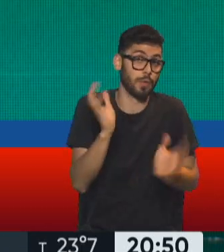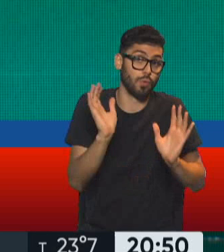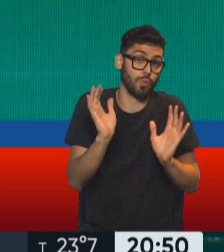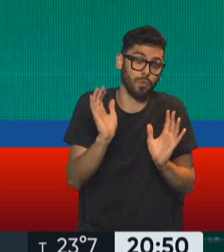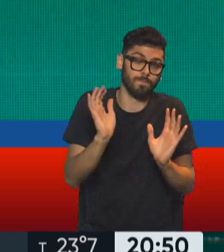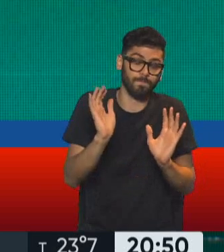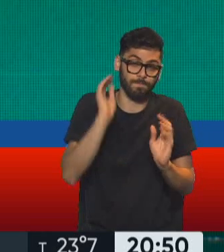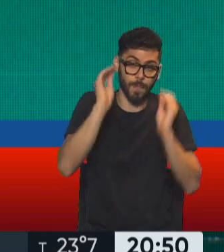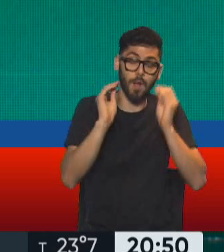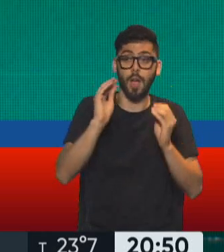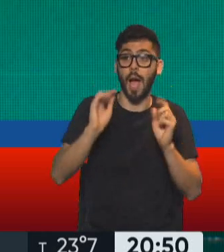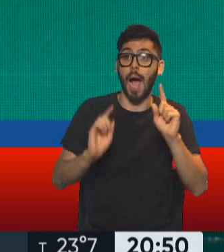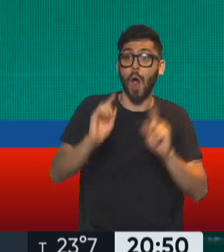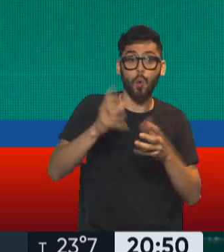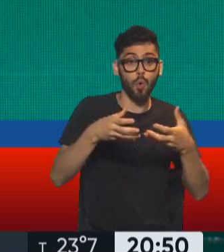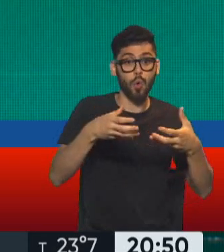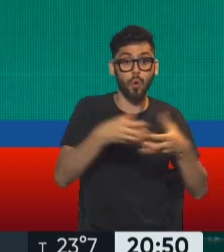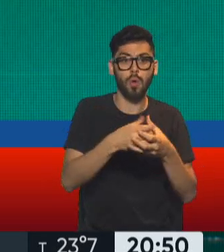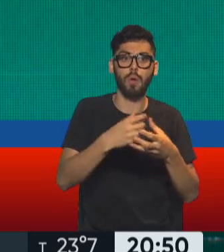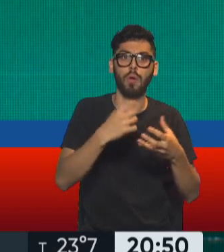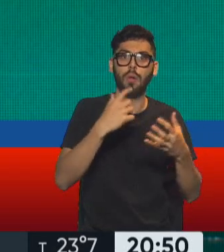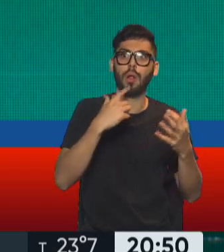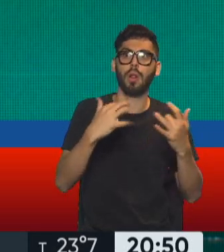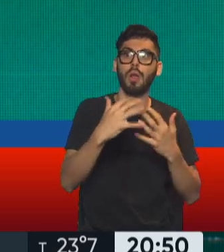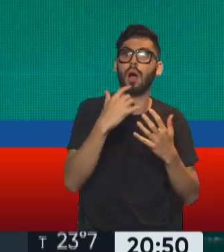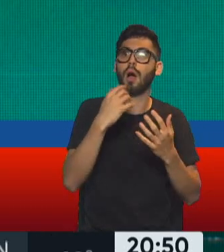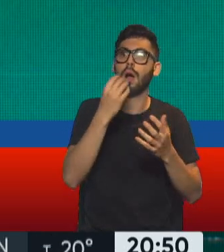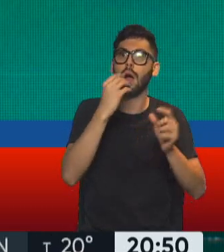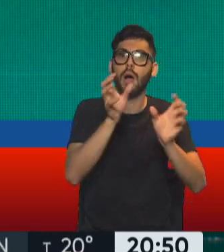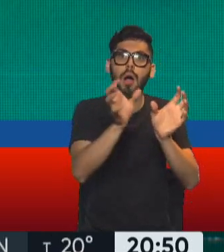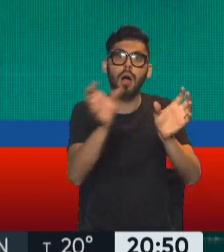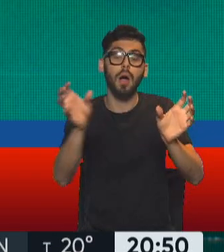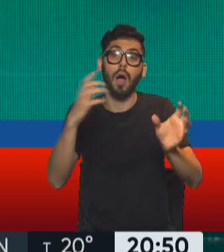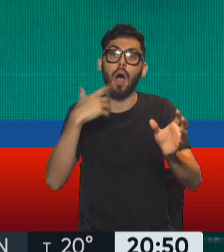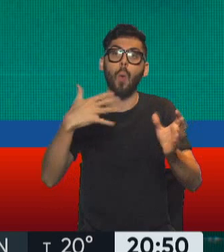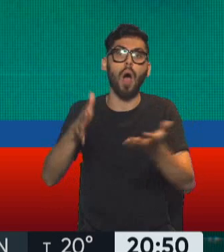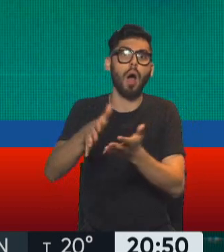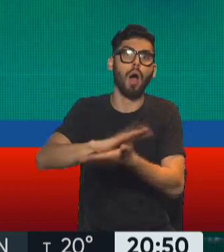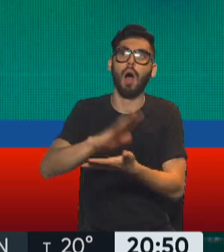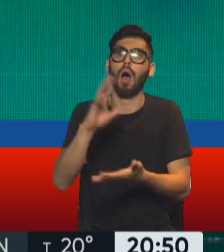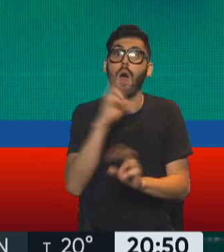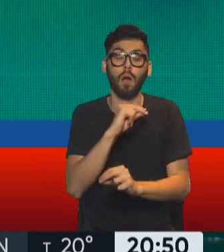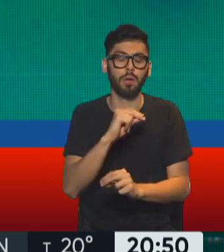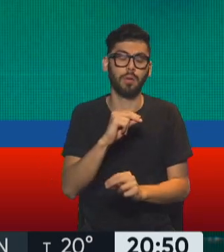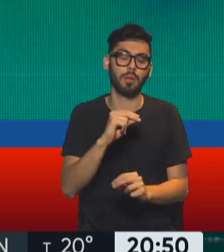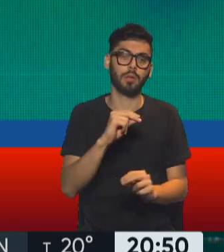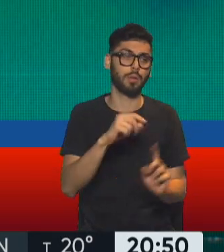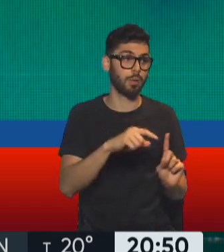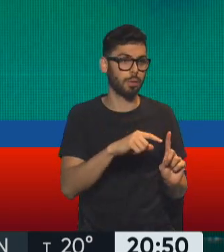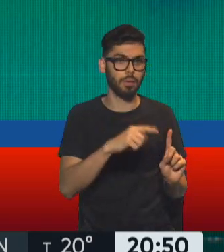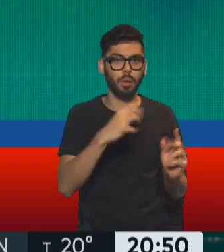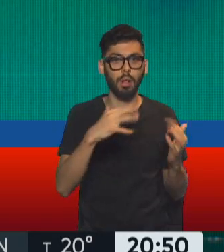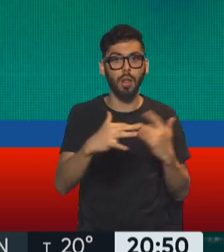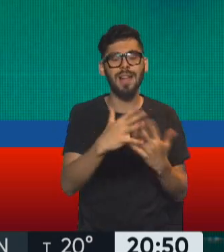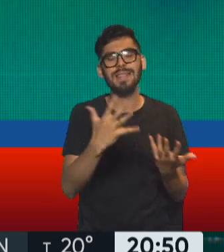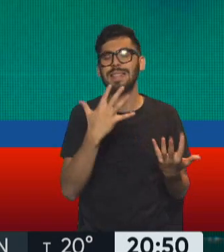sectores comiencen a agitar el fantasma del desabastecimiento, por supuesto que no es lo más indicado. Pero